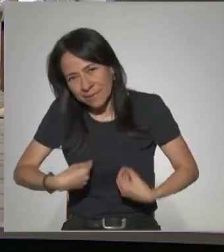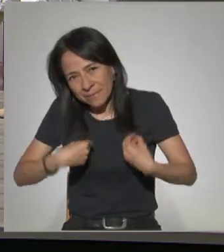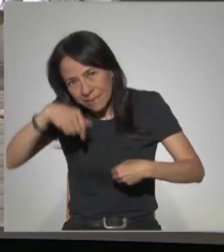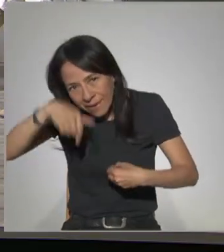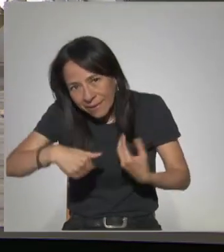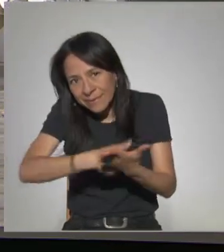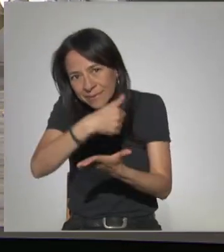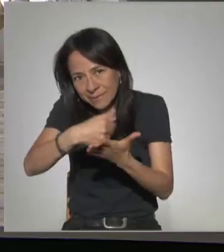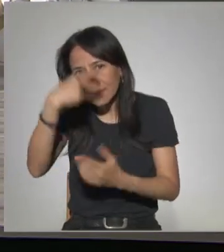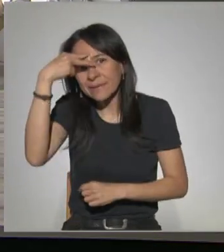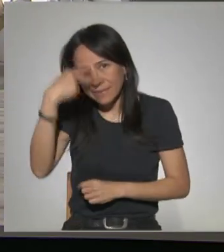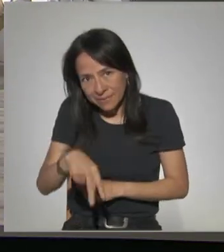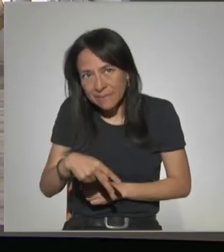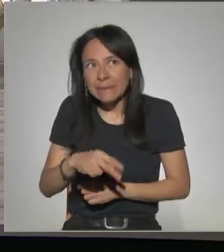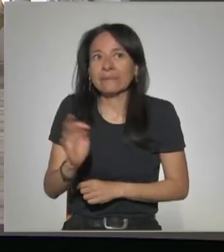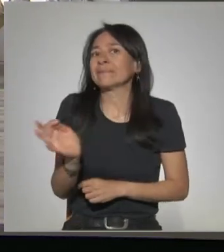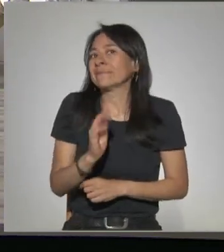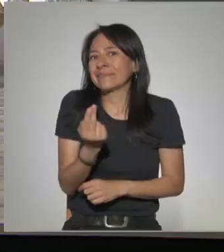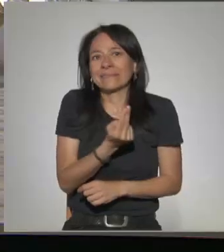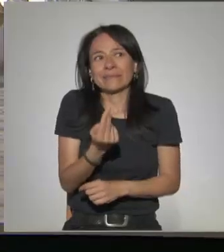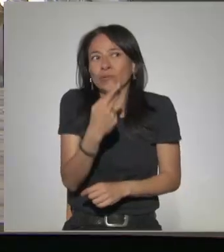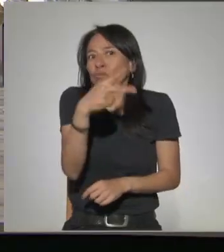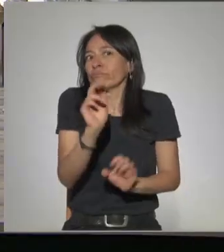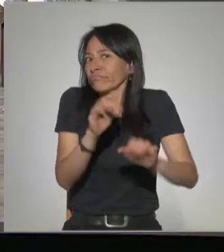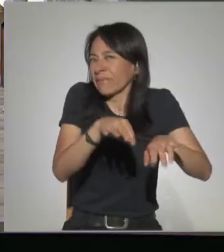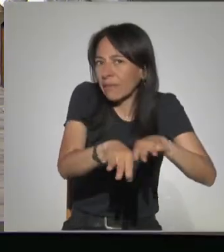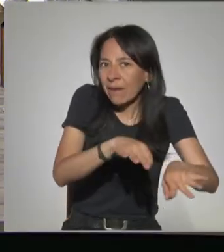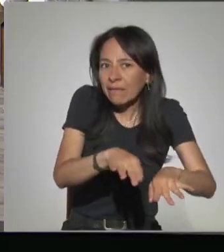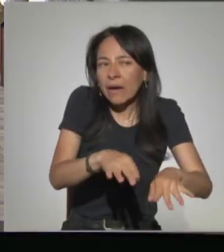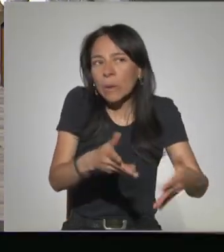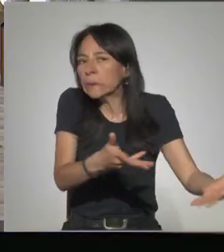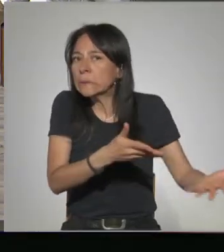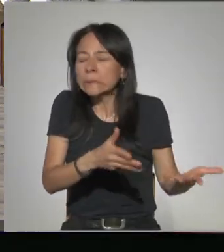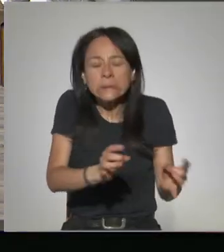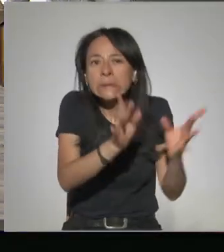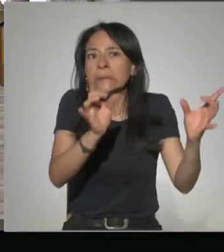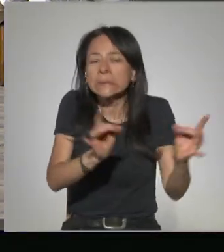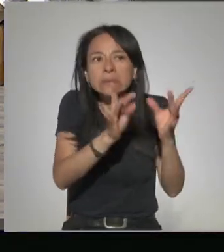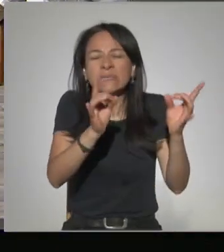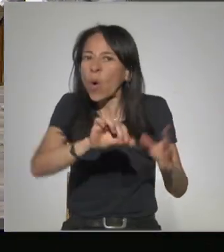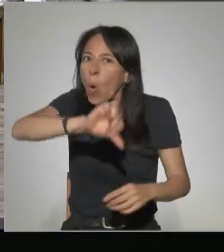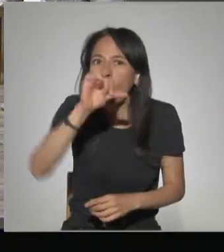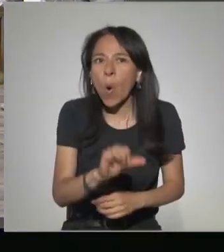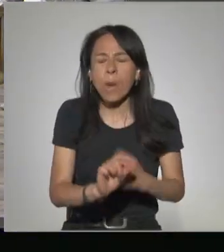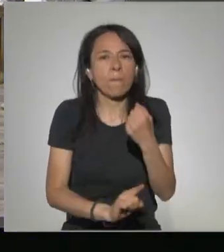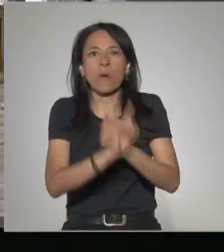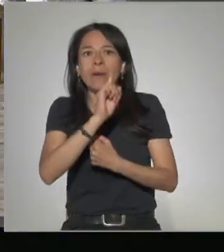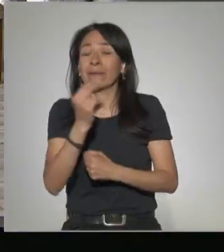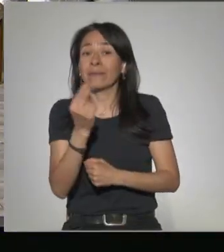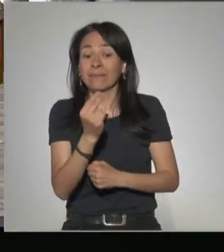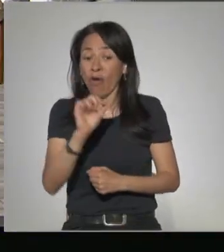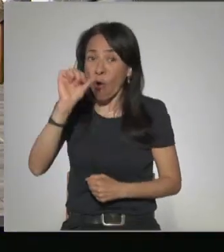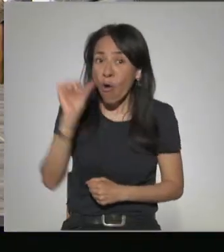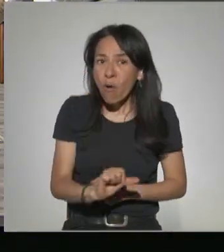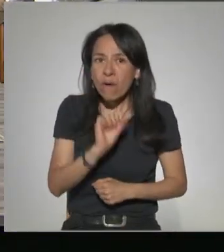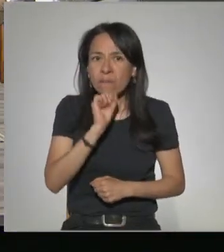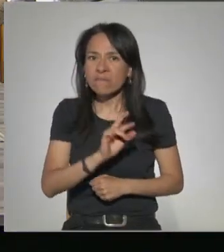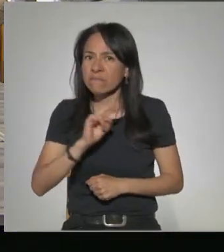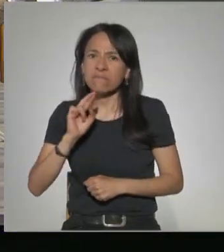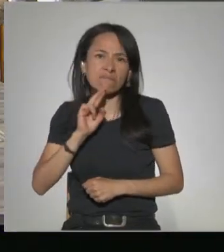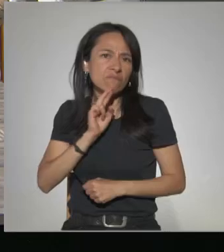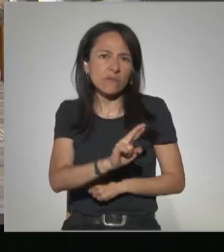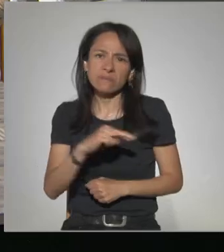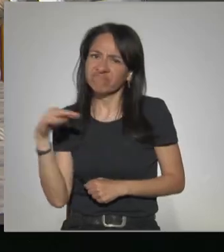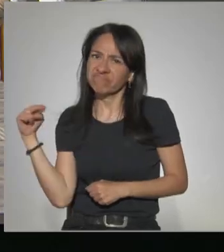que requieren reaccionar o resolver problemas bomberazos así inmediatos, ¿no? Nuestros picos